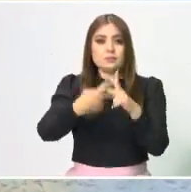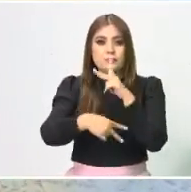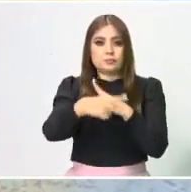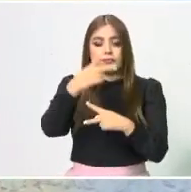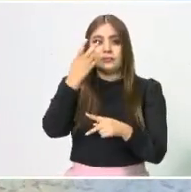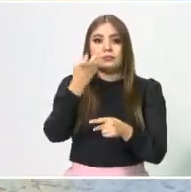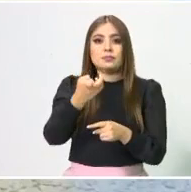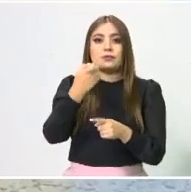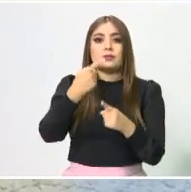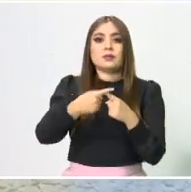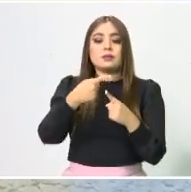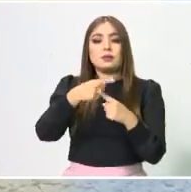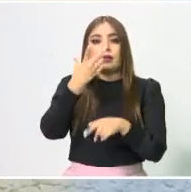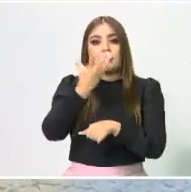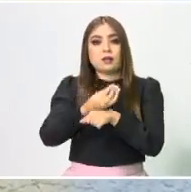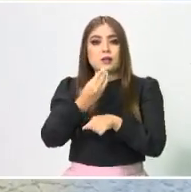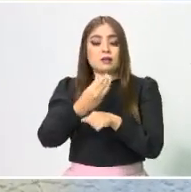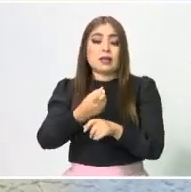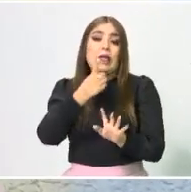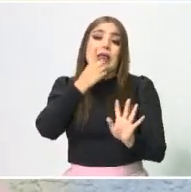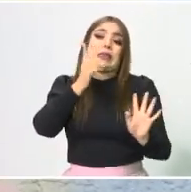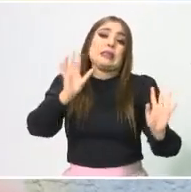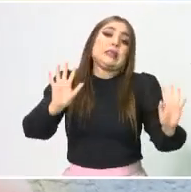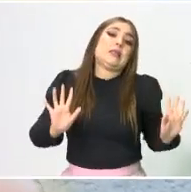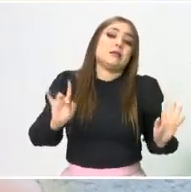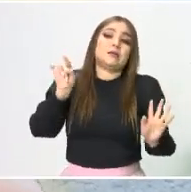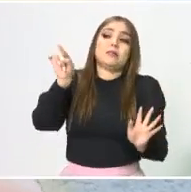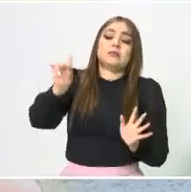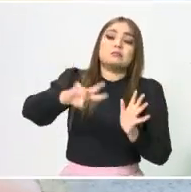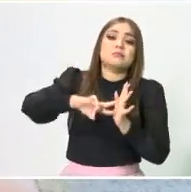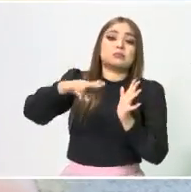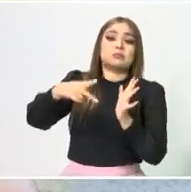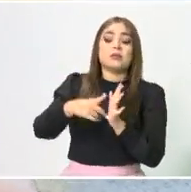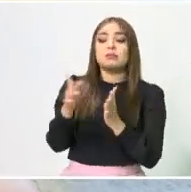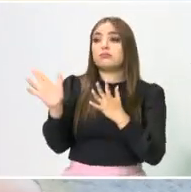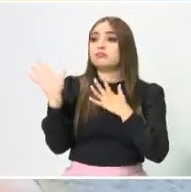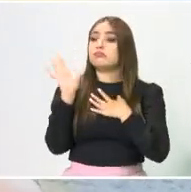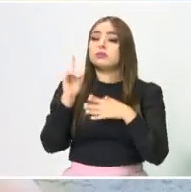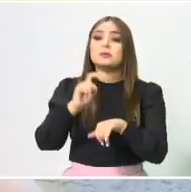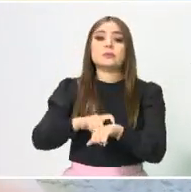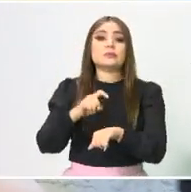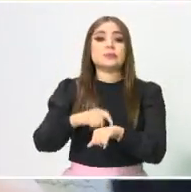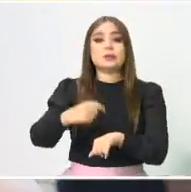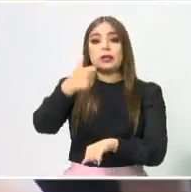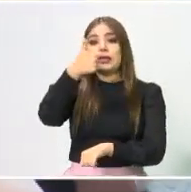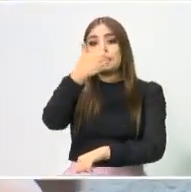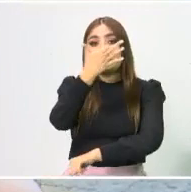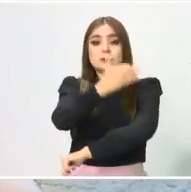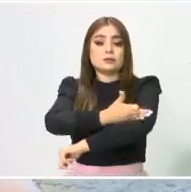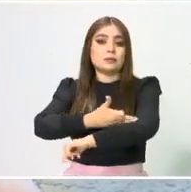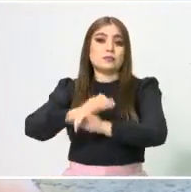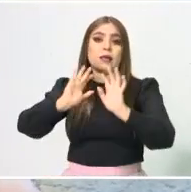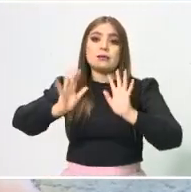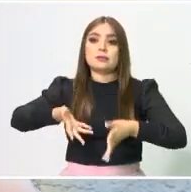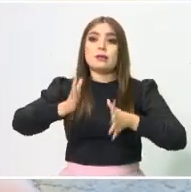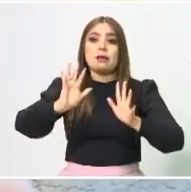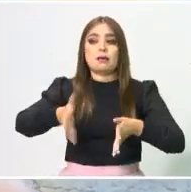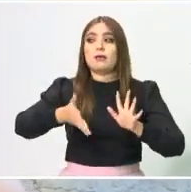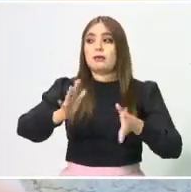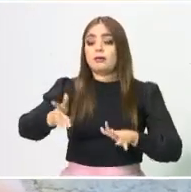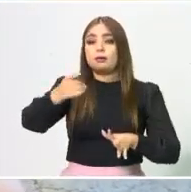dé solución. Pues supuestamente ya llegó un ingeniero aquí que nos promete que para las 6 de la tarde ya se va